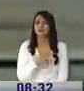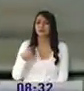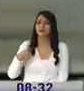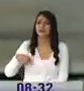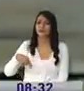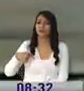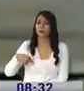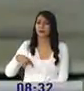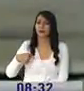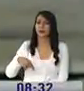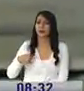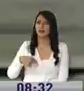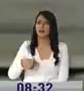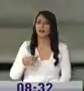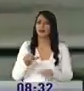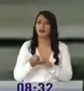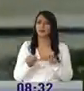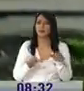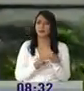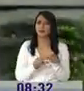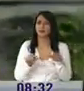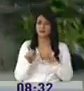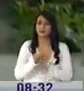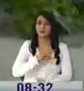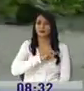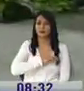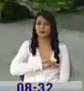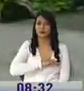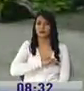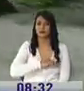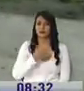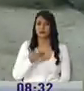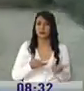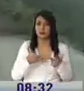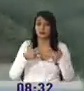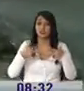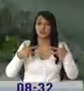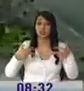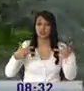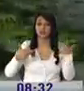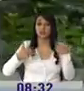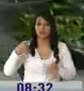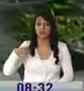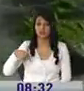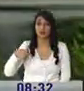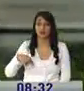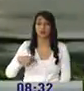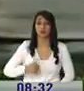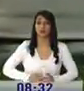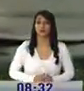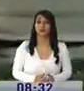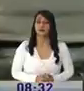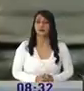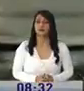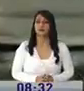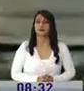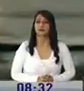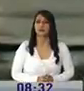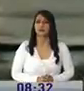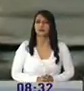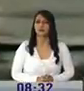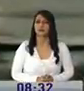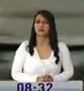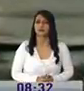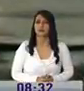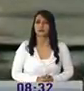it tumbe ahí hay problemas no sí sí sí sí sí mir Qué bárbaro Y mira también ahí los los claro es lo que